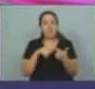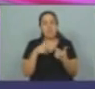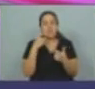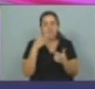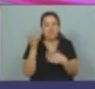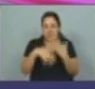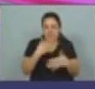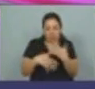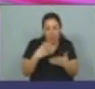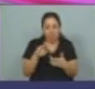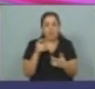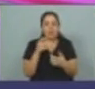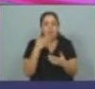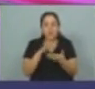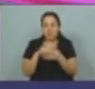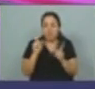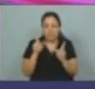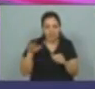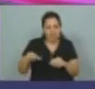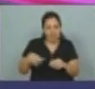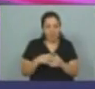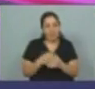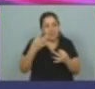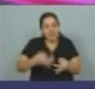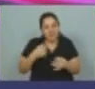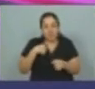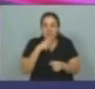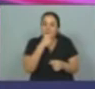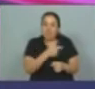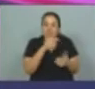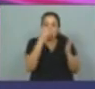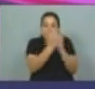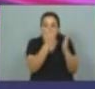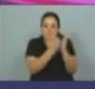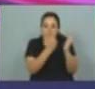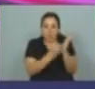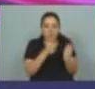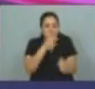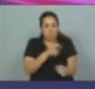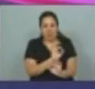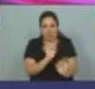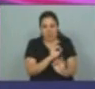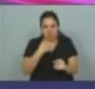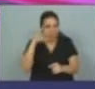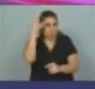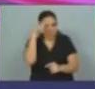verdad, por eso no voy a contestar punto por punto, ni me voy a enojar,